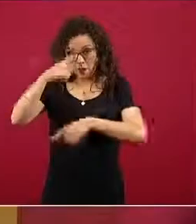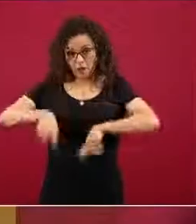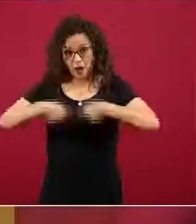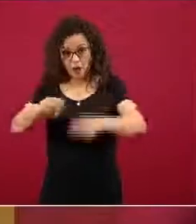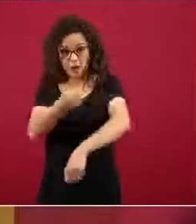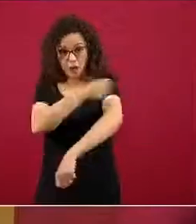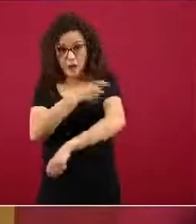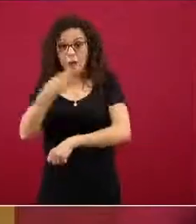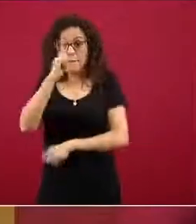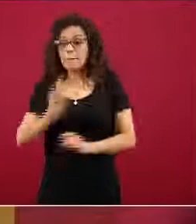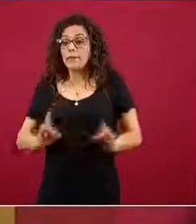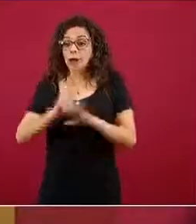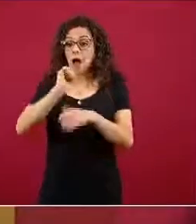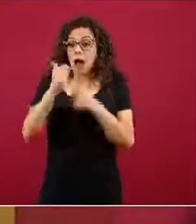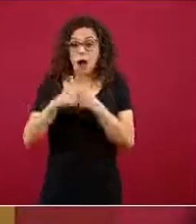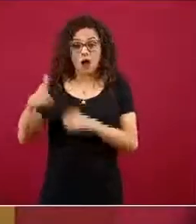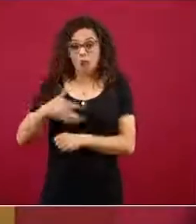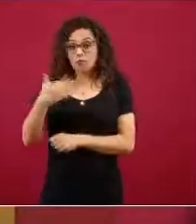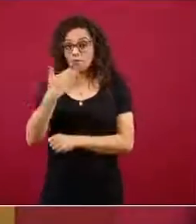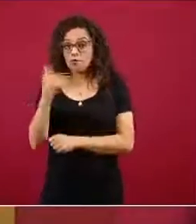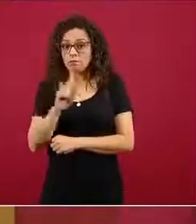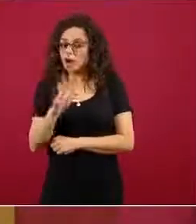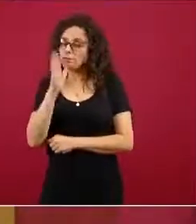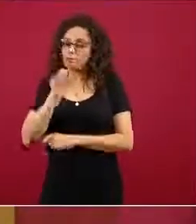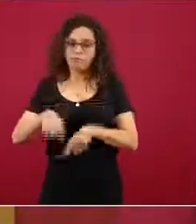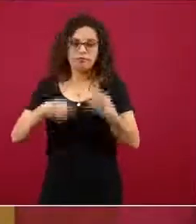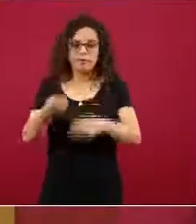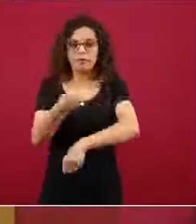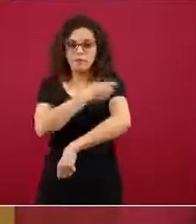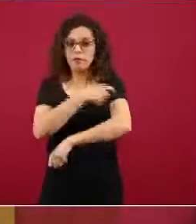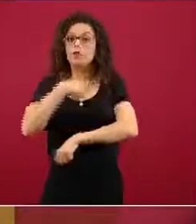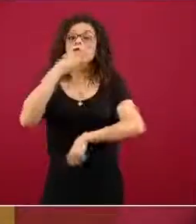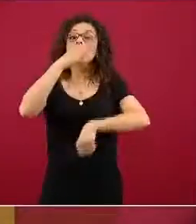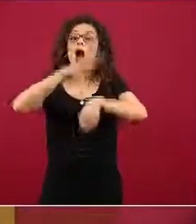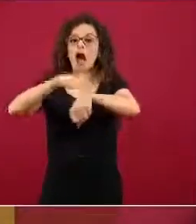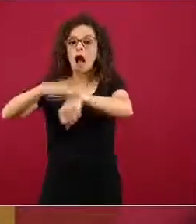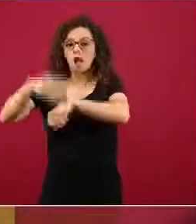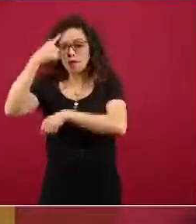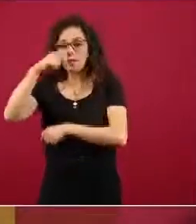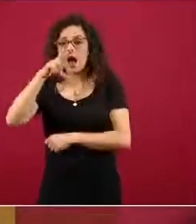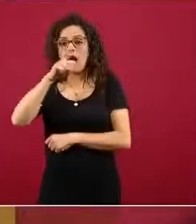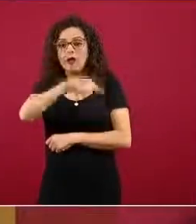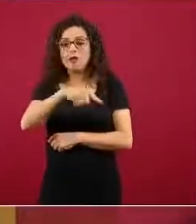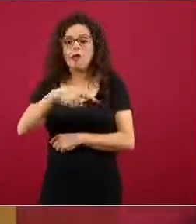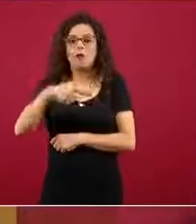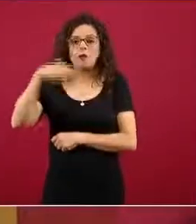salud no sean vacunadas. Esto lo advierto para evitar cualquier tipo de especulación si alguna